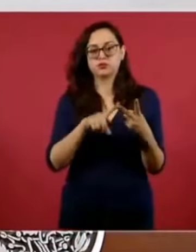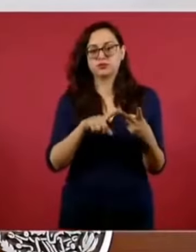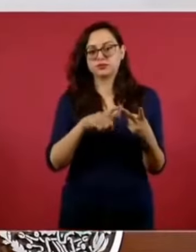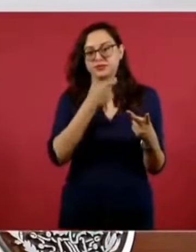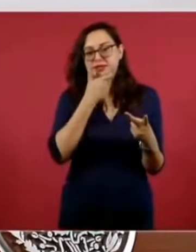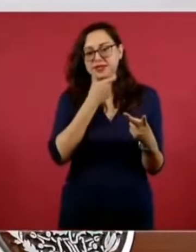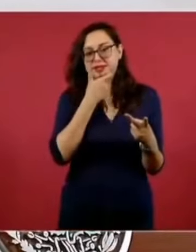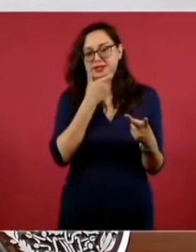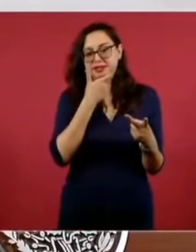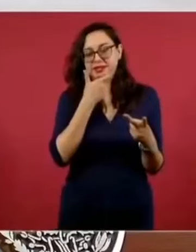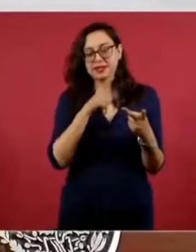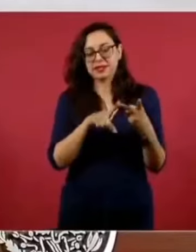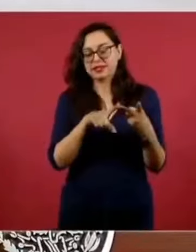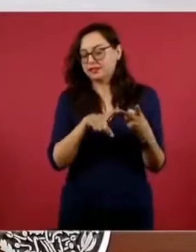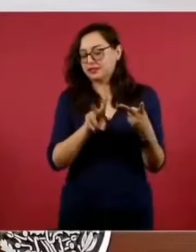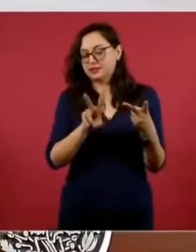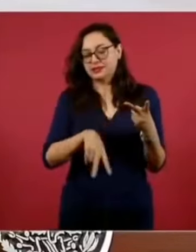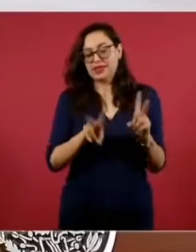sobre